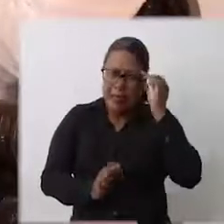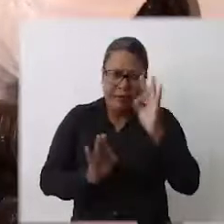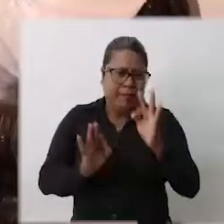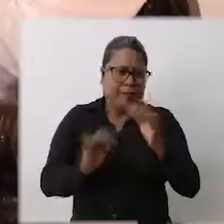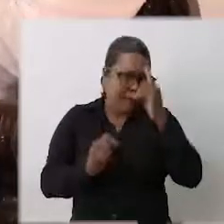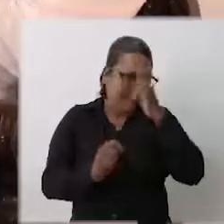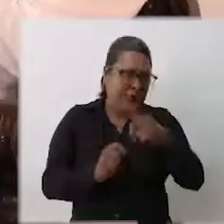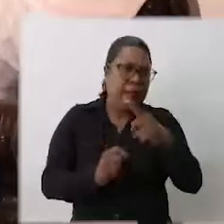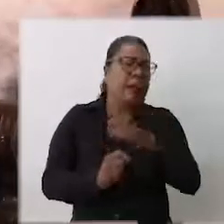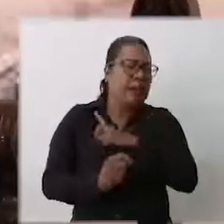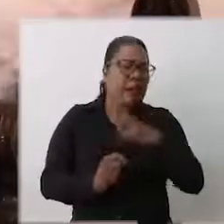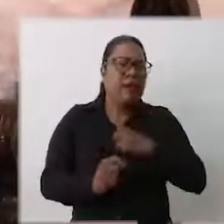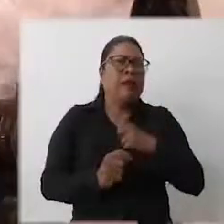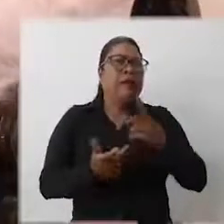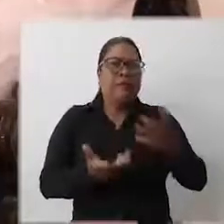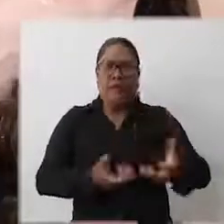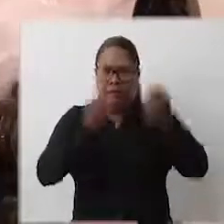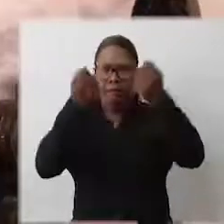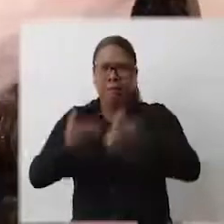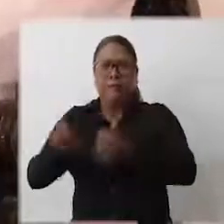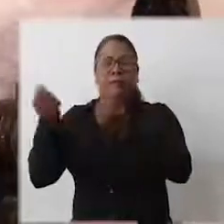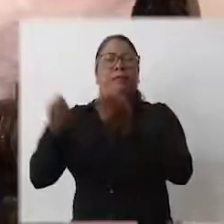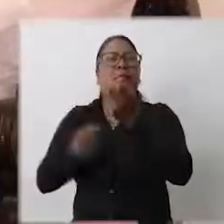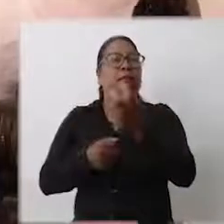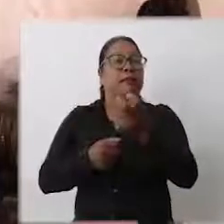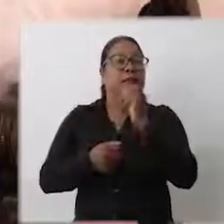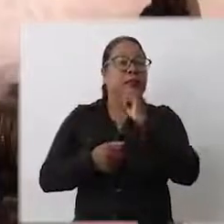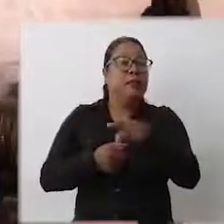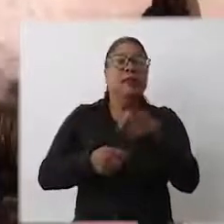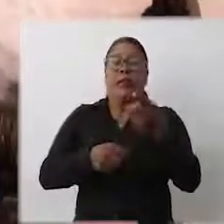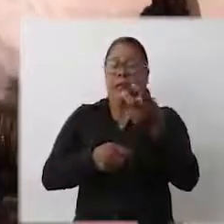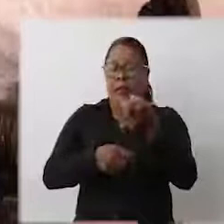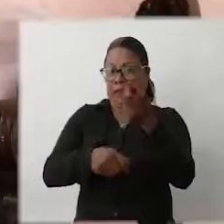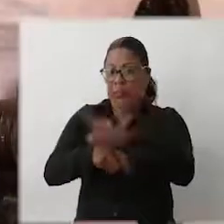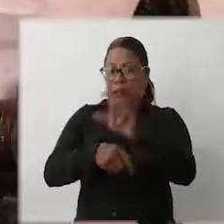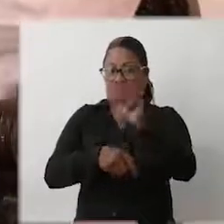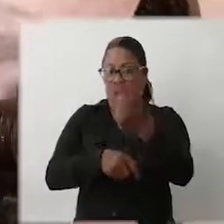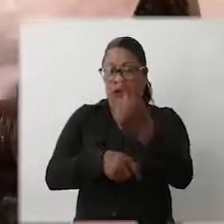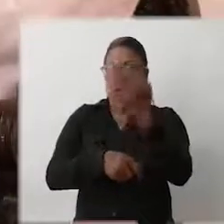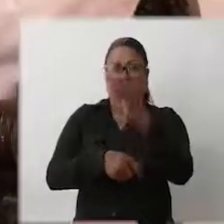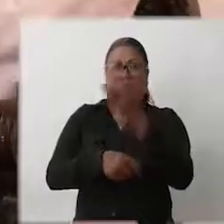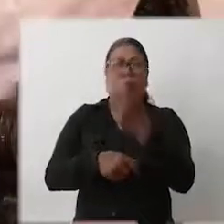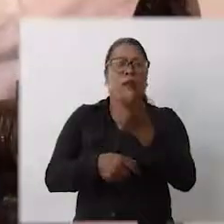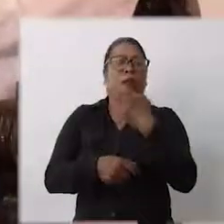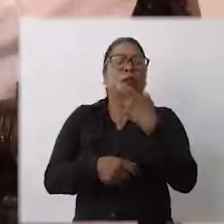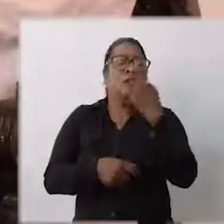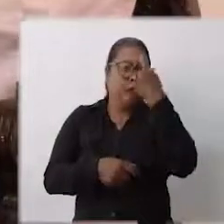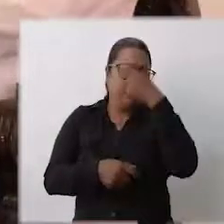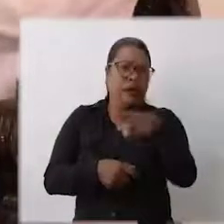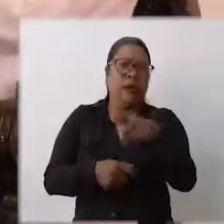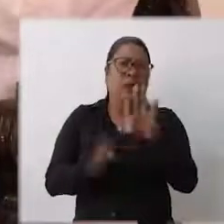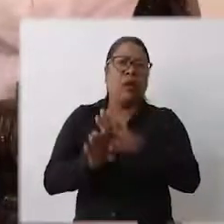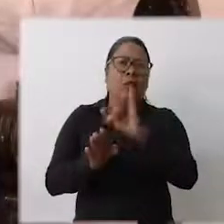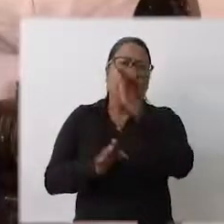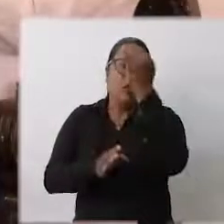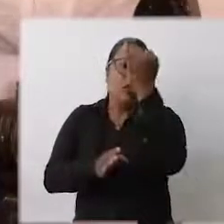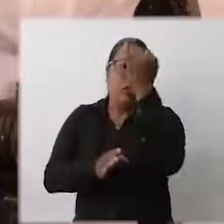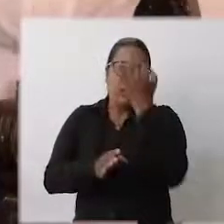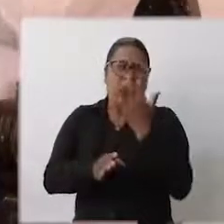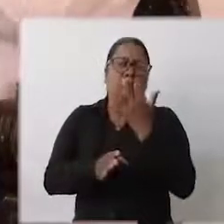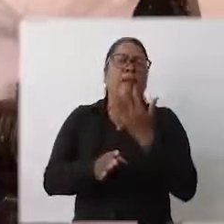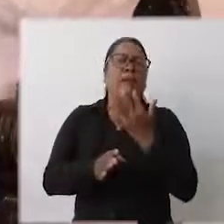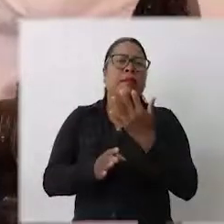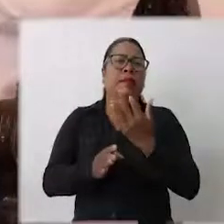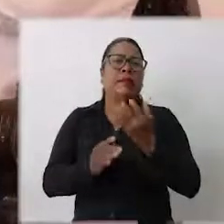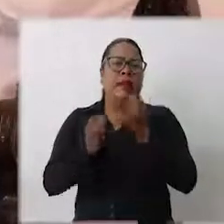que este día pues llegue a tener precisamente esa gran importancia y relevancia que da no